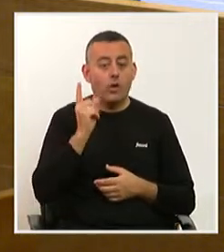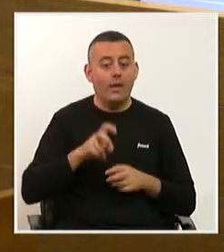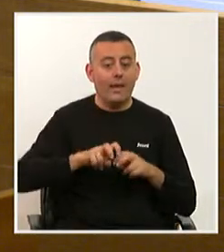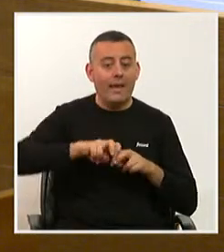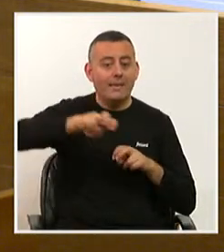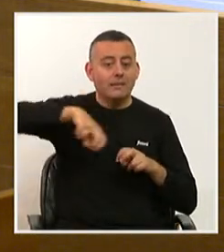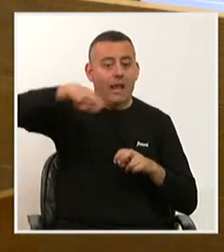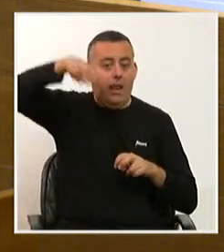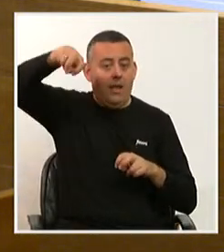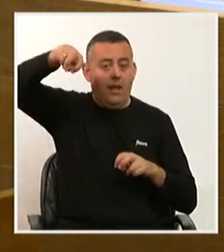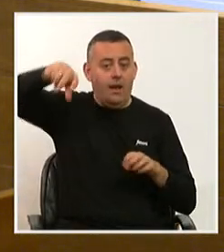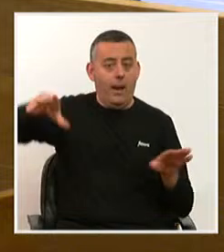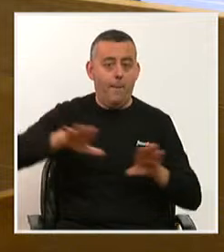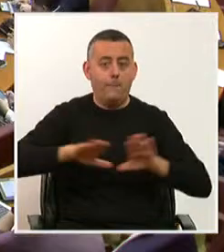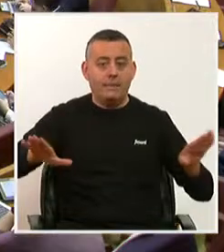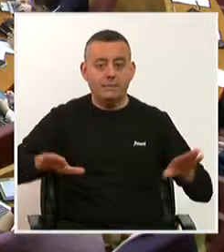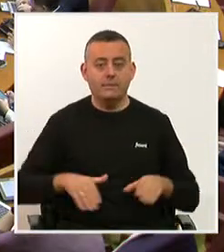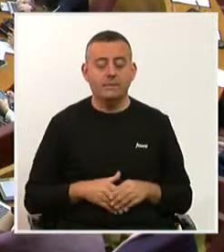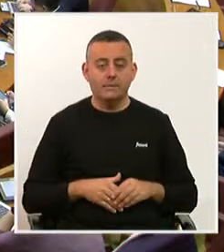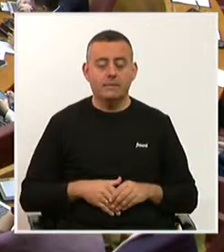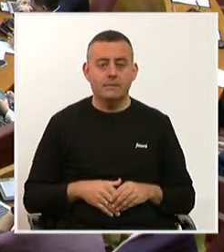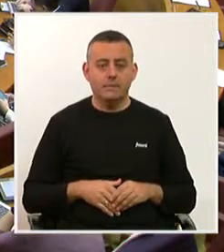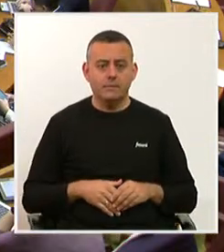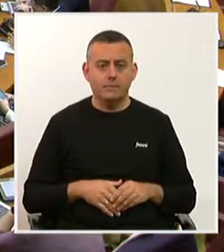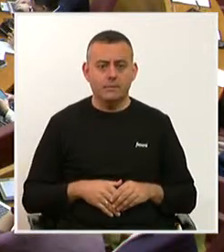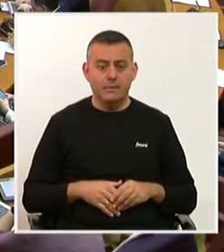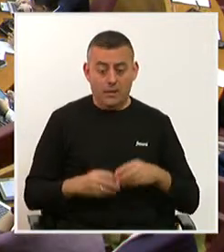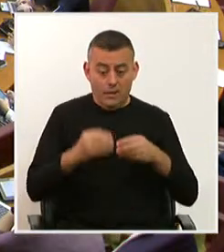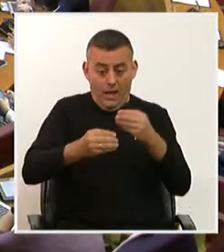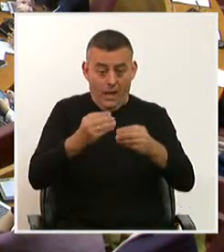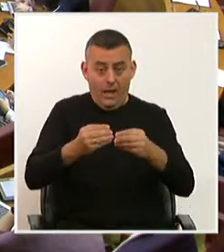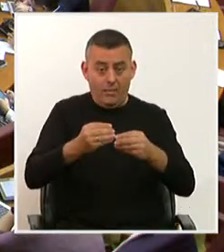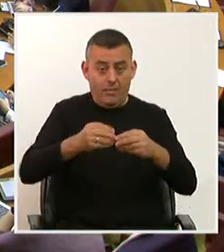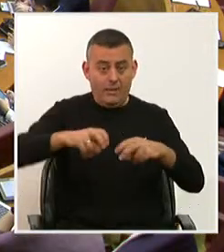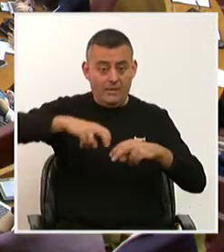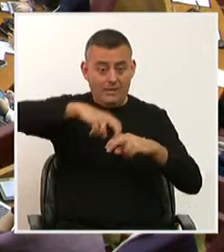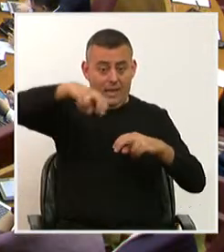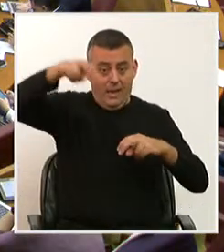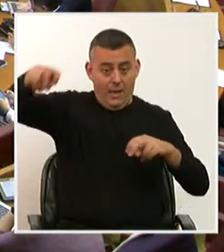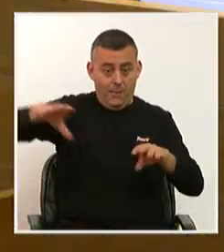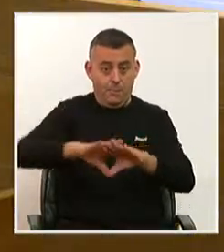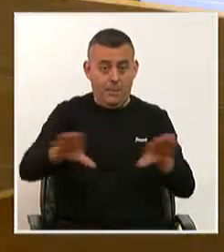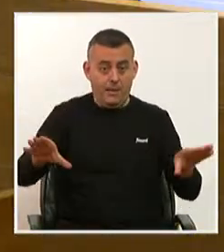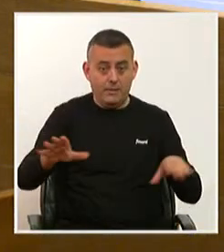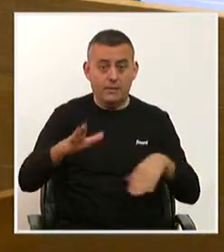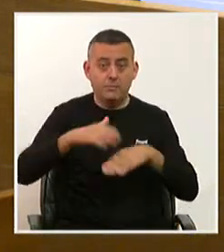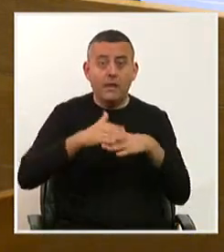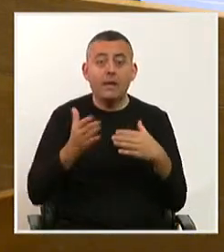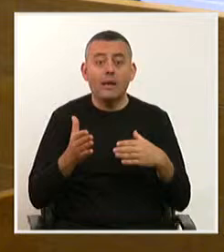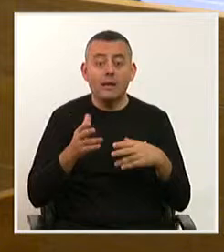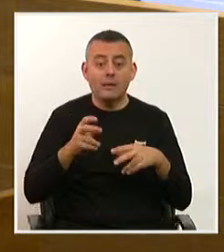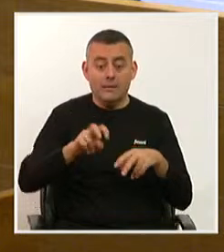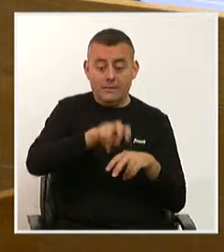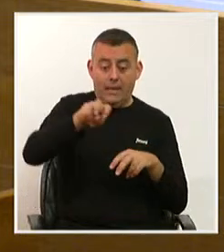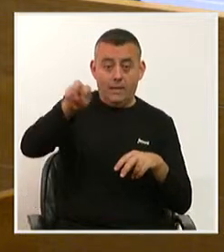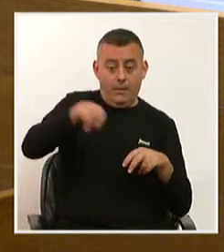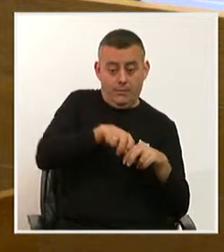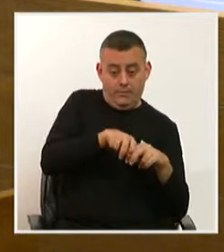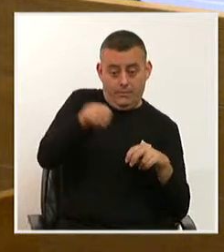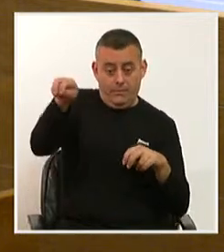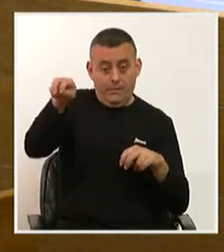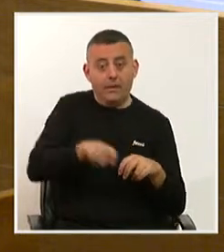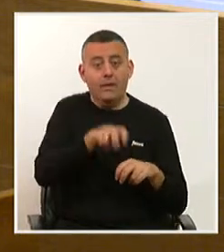una escala una escala para pasarse la exema una escala el